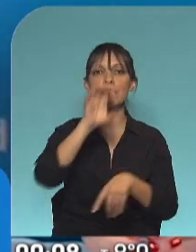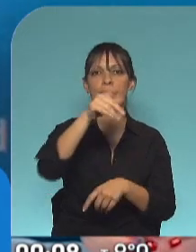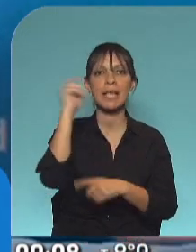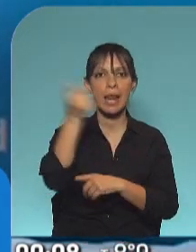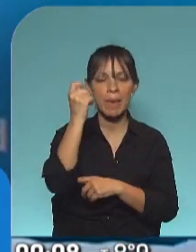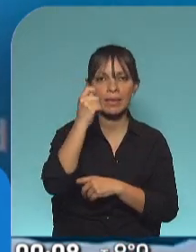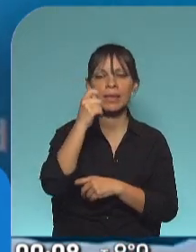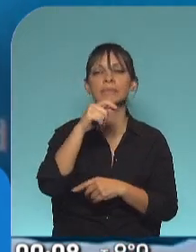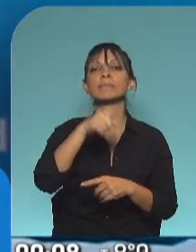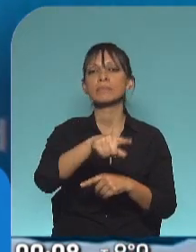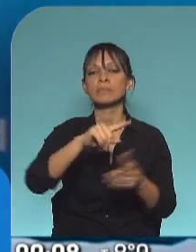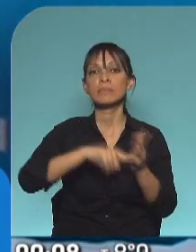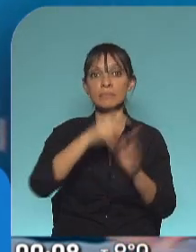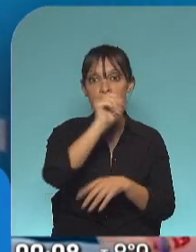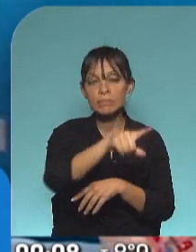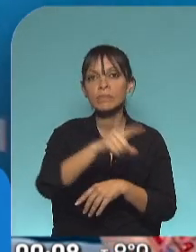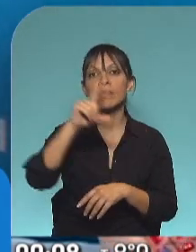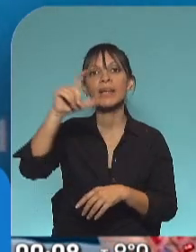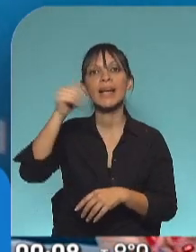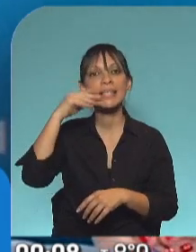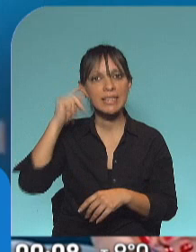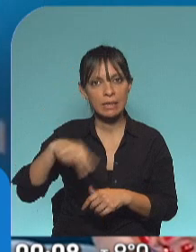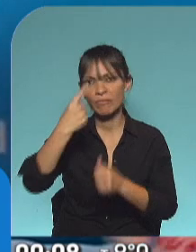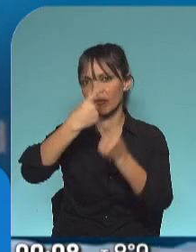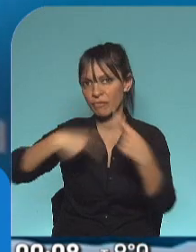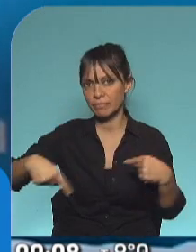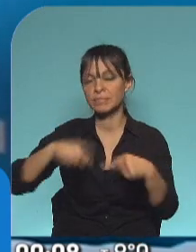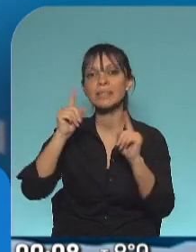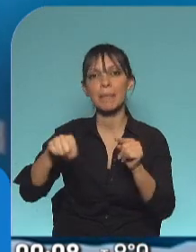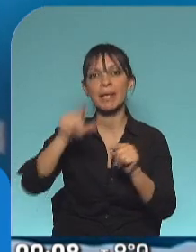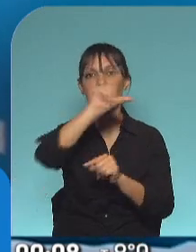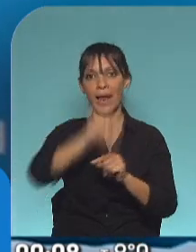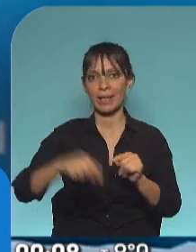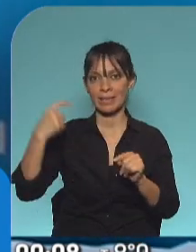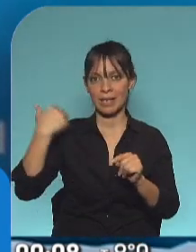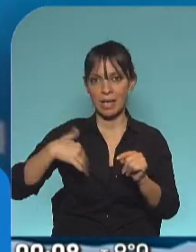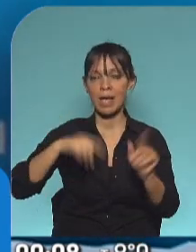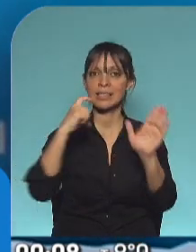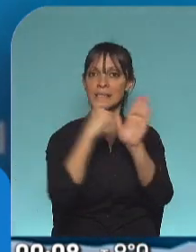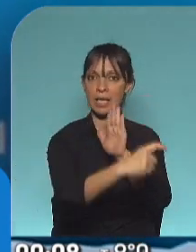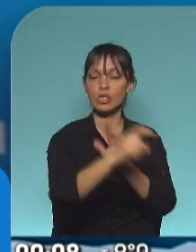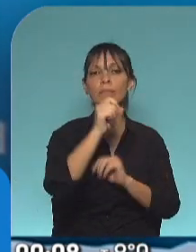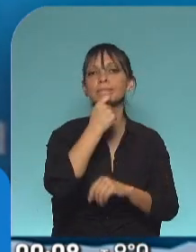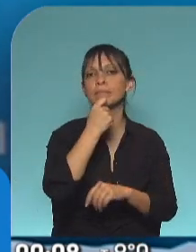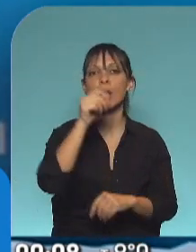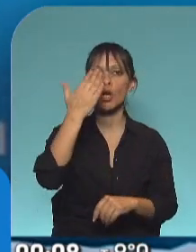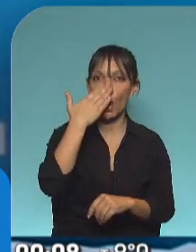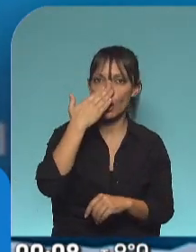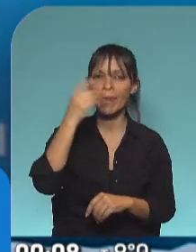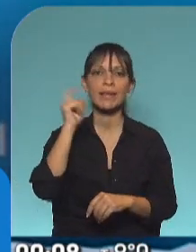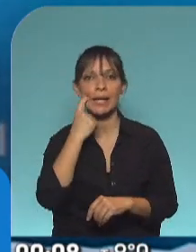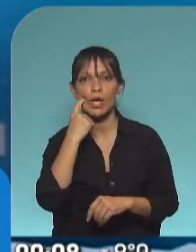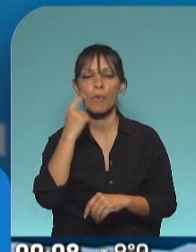Rosa, Catriló, Macachín. Observamos también en el centro del país transmisión comunitaria en la capital de Córdoba, en la capital de Entre Ríos,